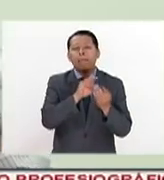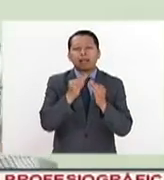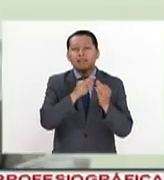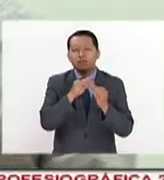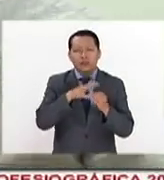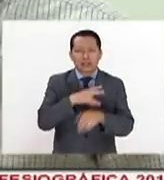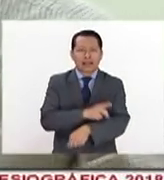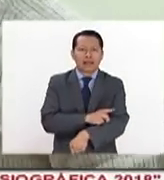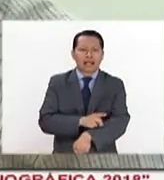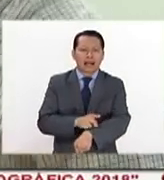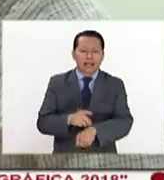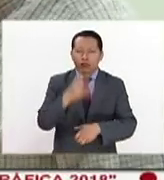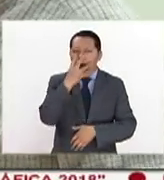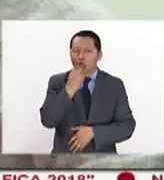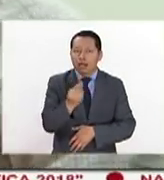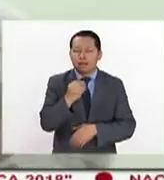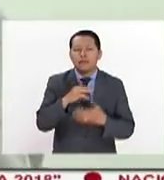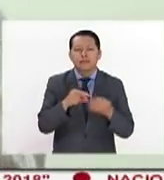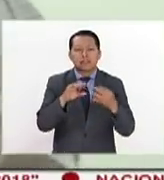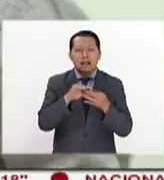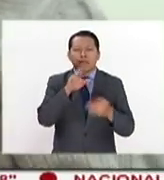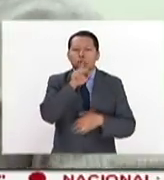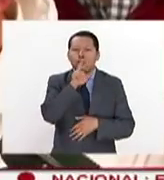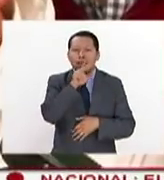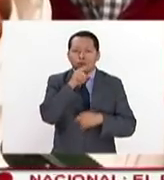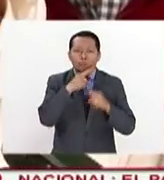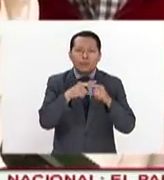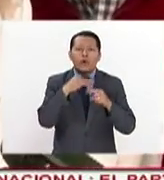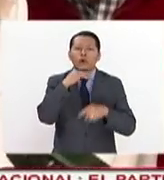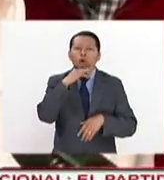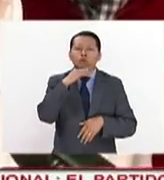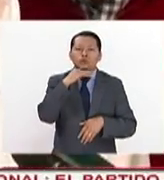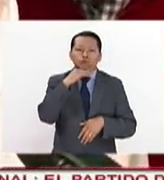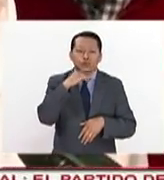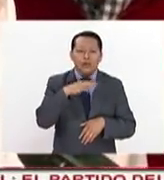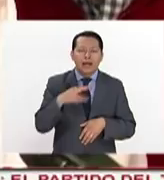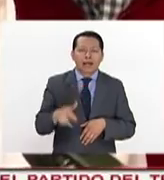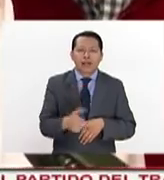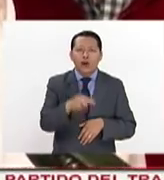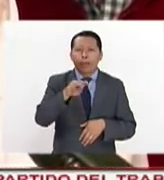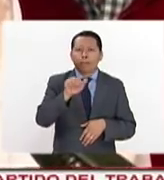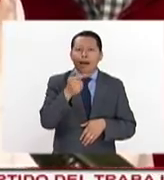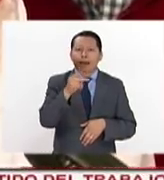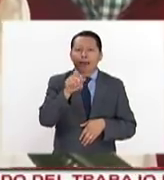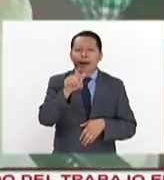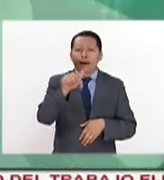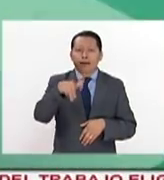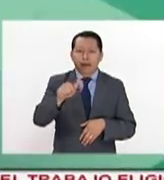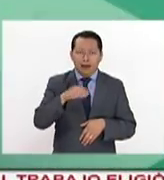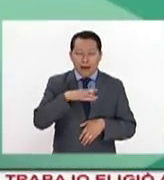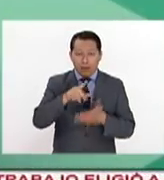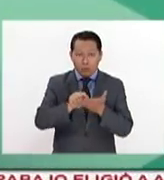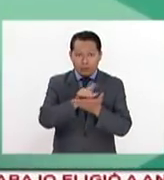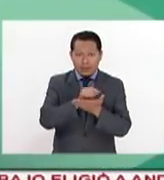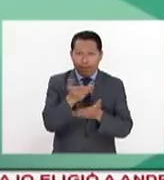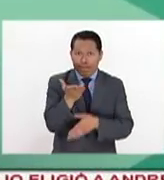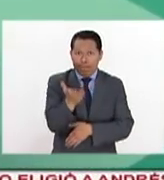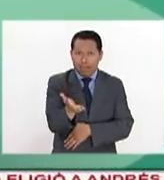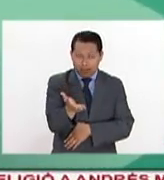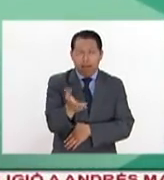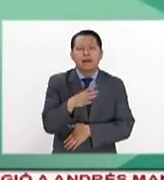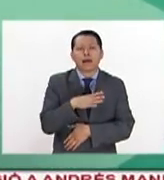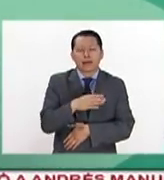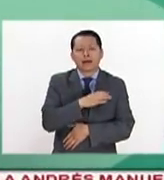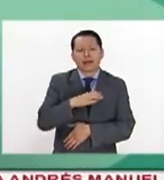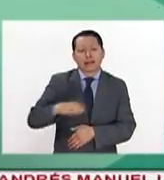delegación Coyoacán, quienes le expresaron su preocupación por la contaminación en el río Magdalena. Por cierto, que a través del Twitter pidió